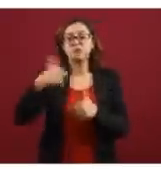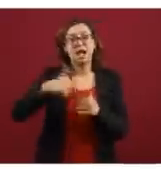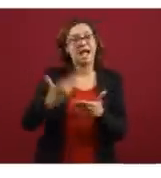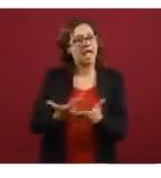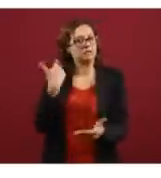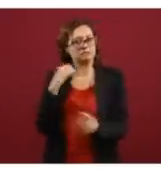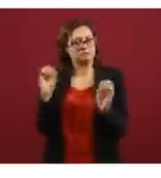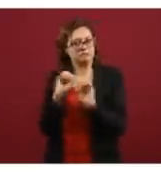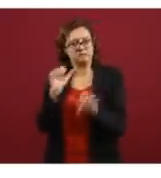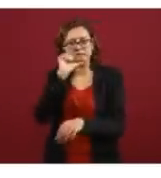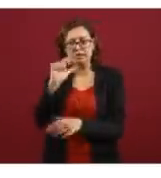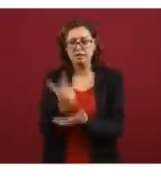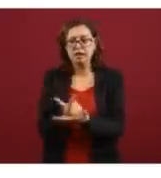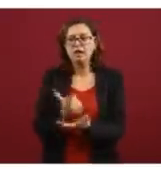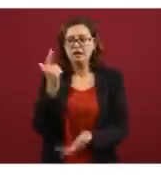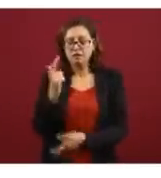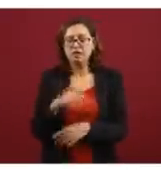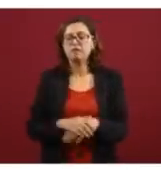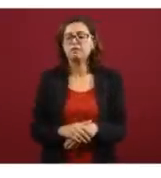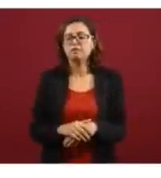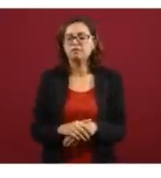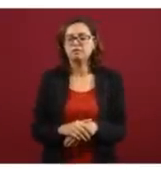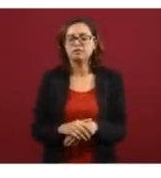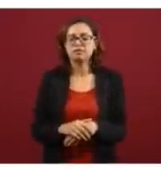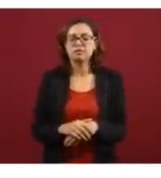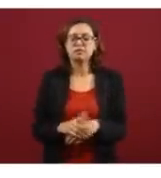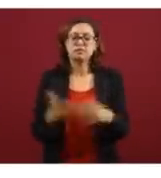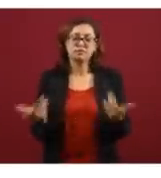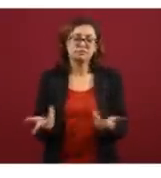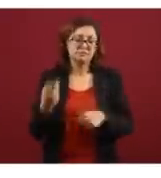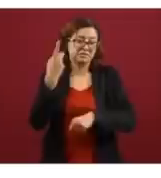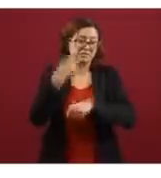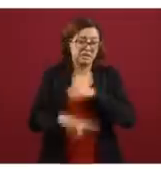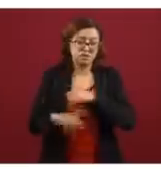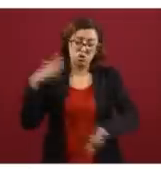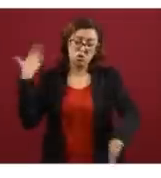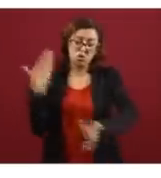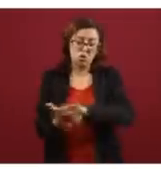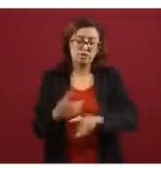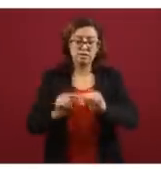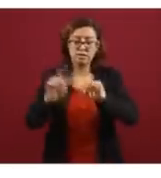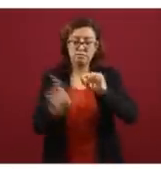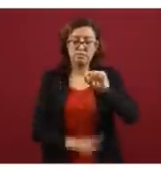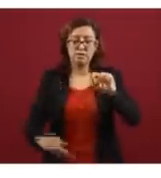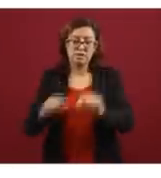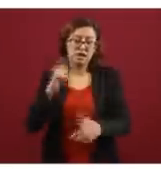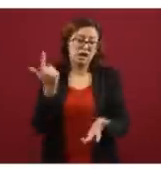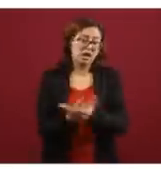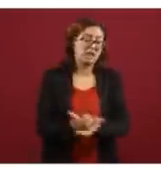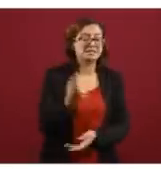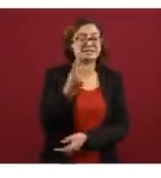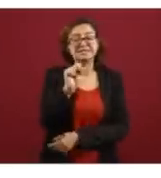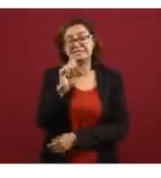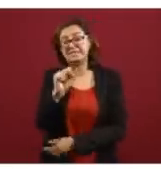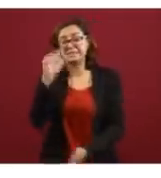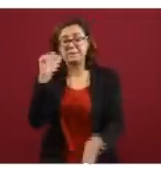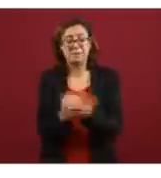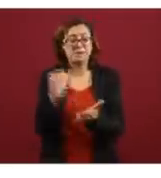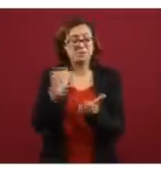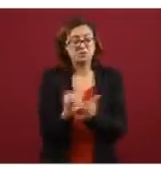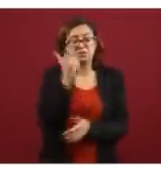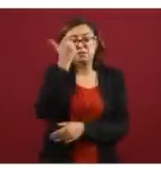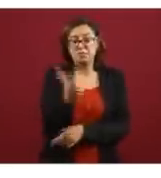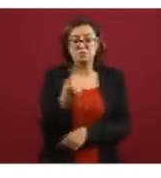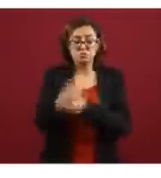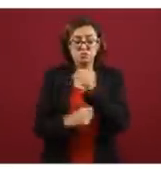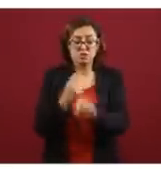tampoco lo era, no obstante que el daño al patrimonio del Estado alcanzaba más de 60 mil millones de